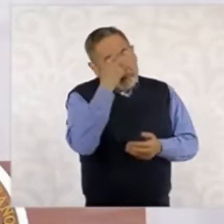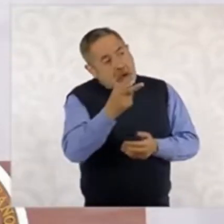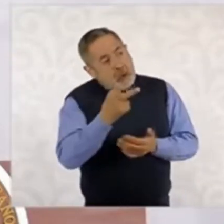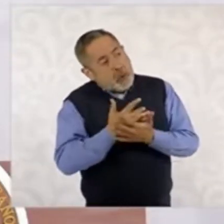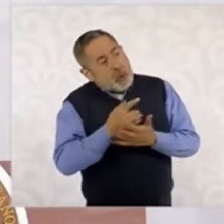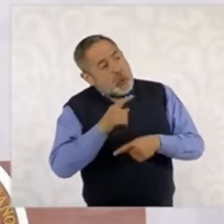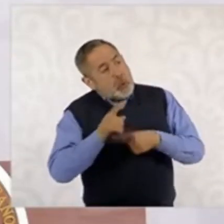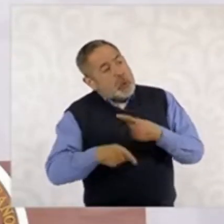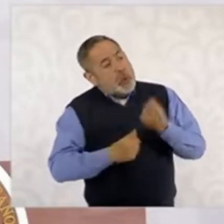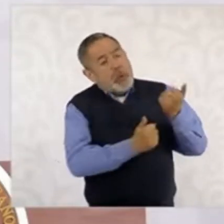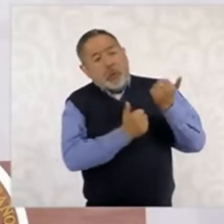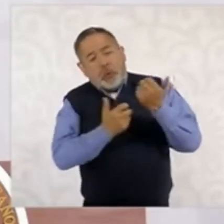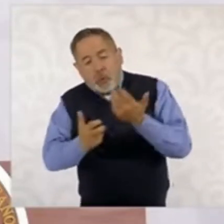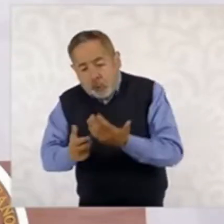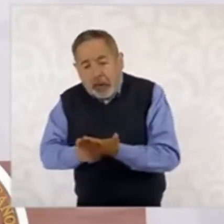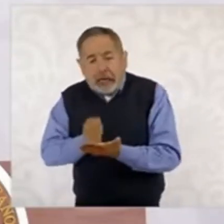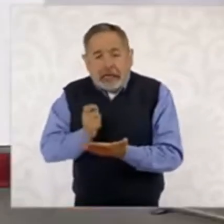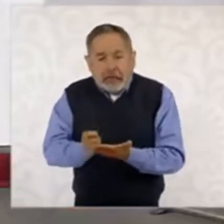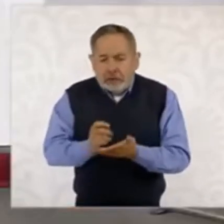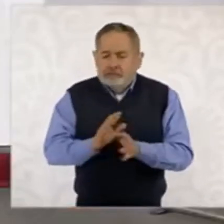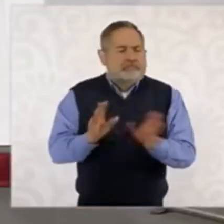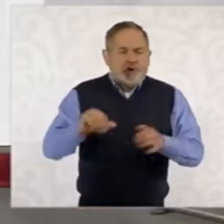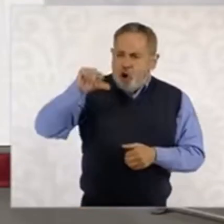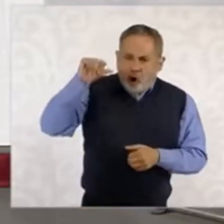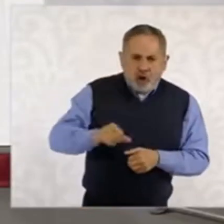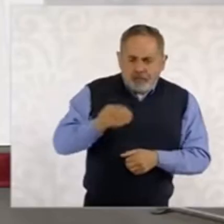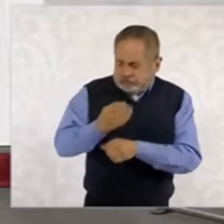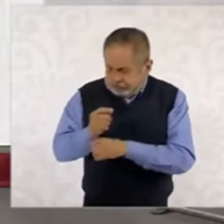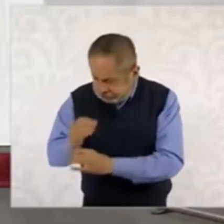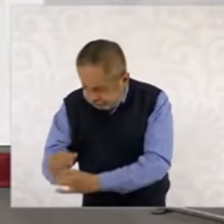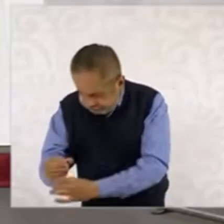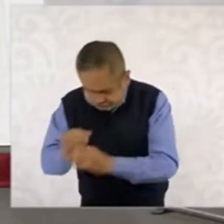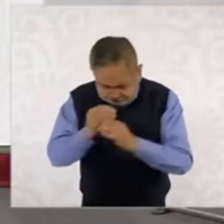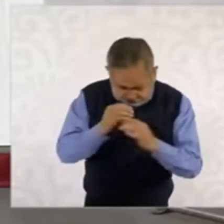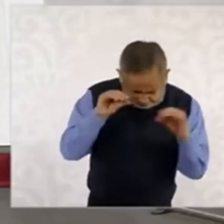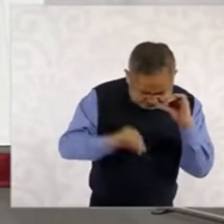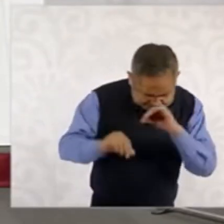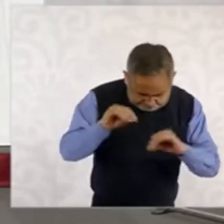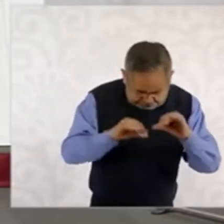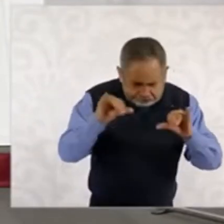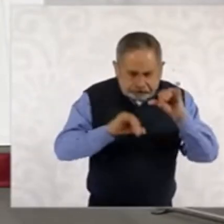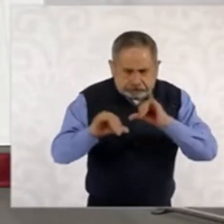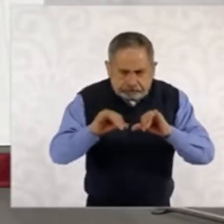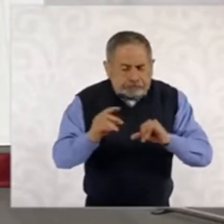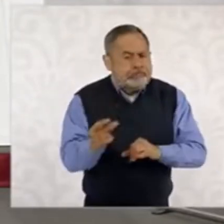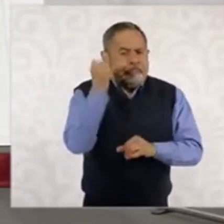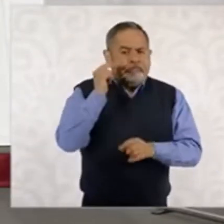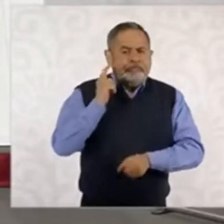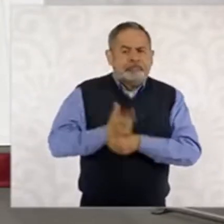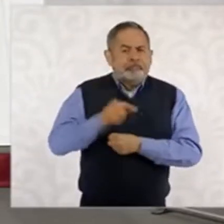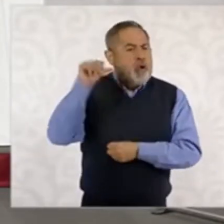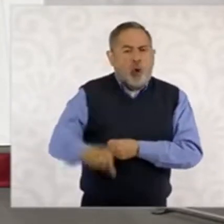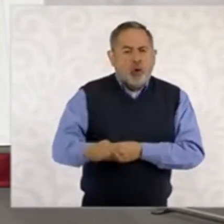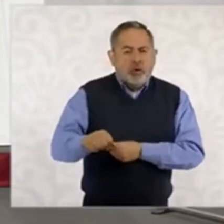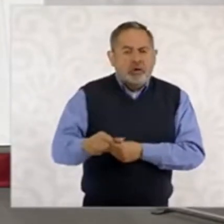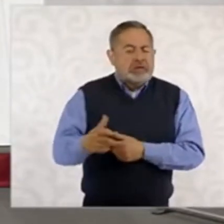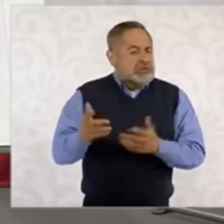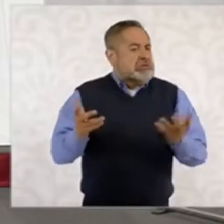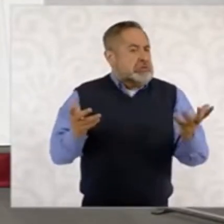de una manera mucho más expedita. Adelante, por favor. Bueno, y en cuanto a sistemas